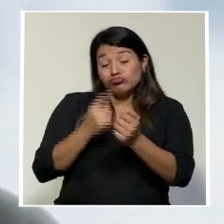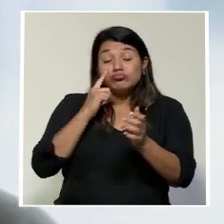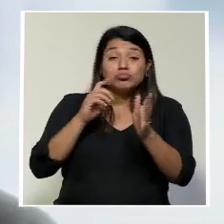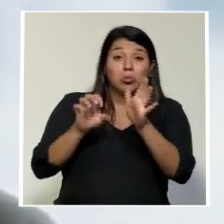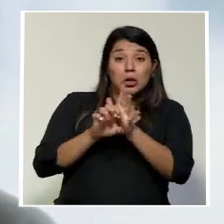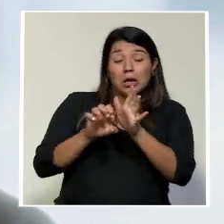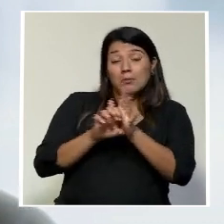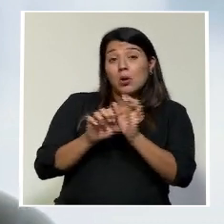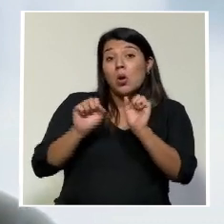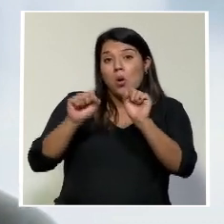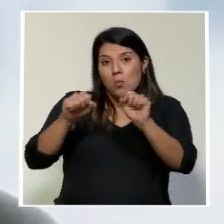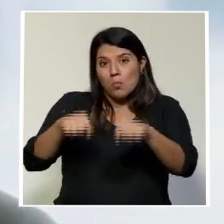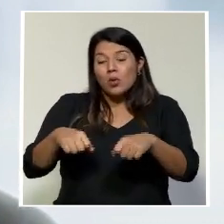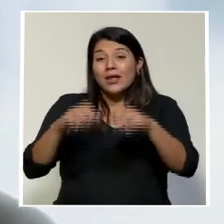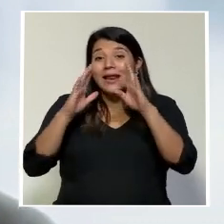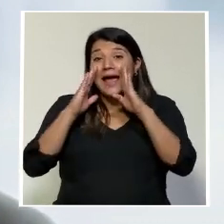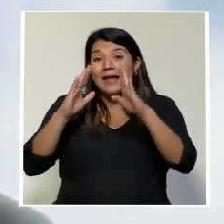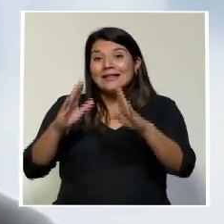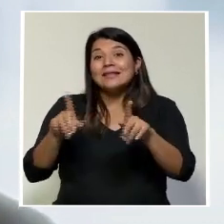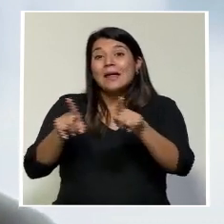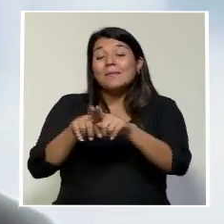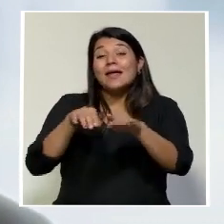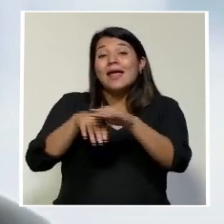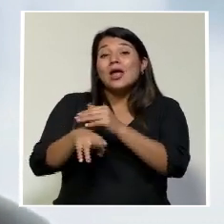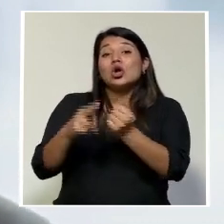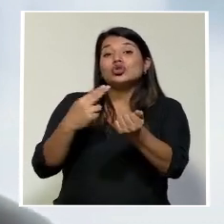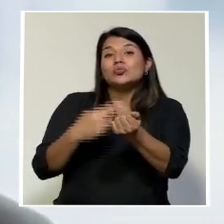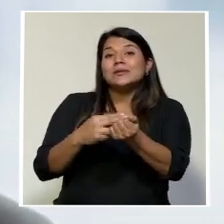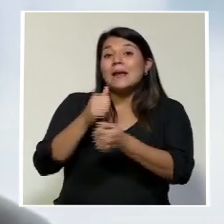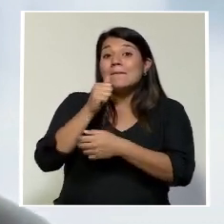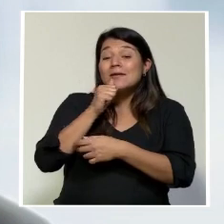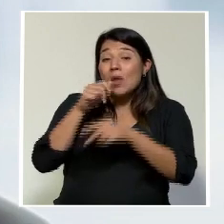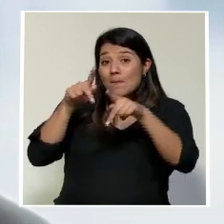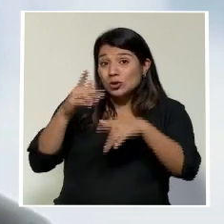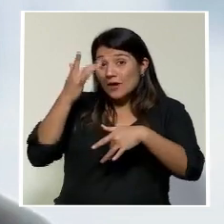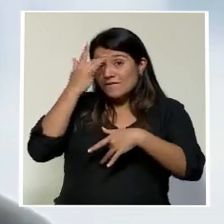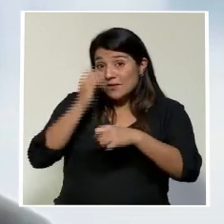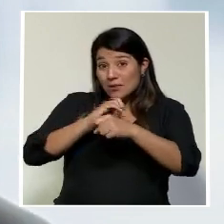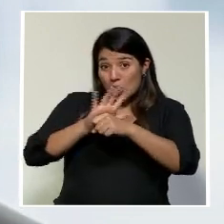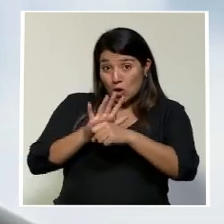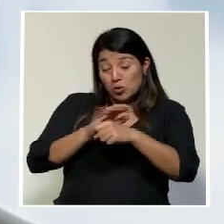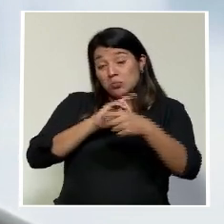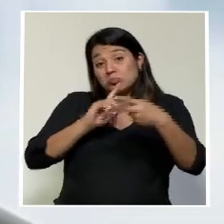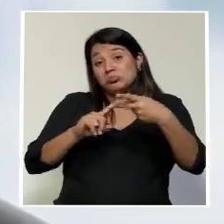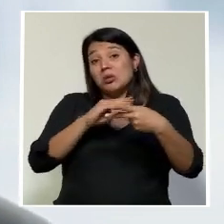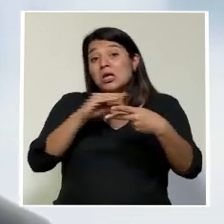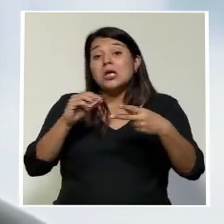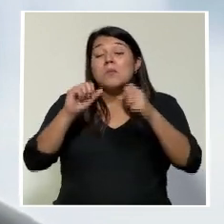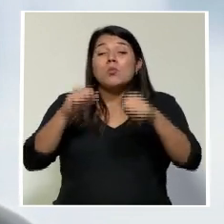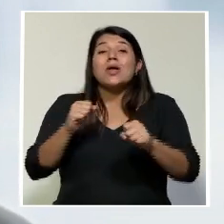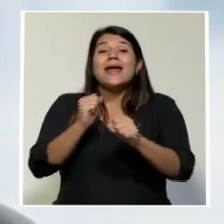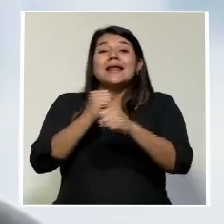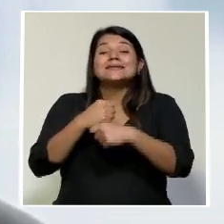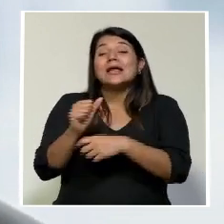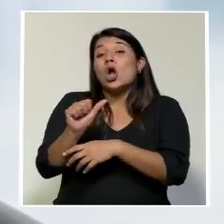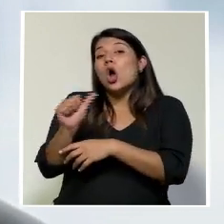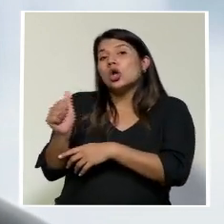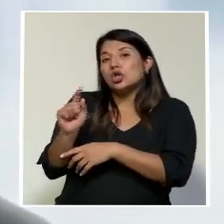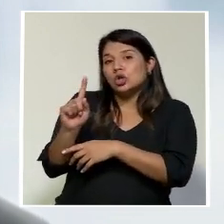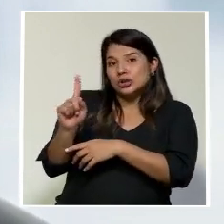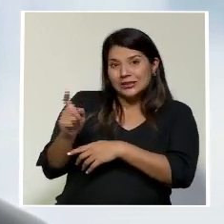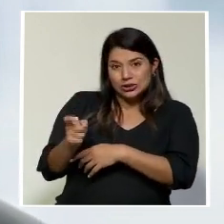de atender también en hospitales privados a pacientes COVID y también poder realizar algunos otros diagnósticos no